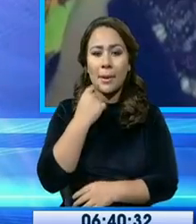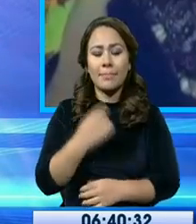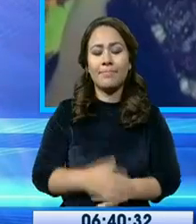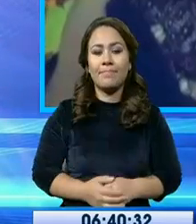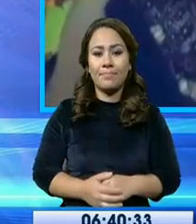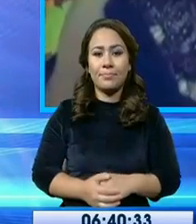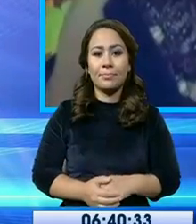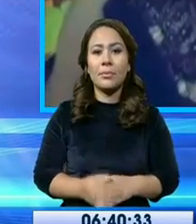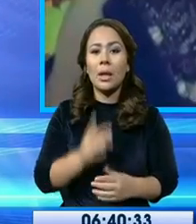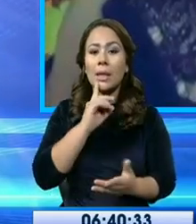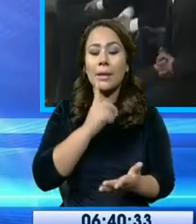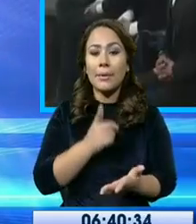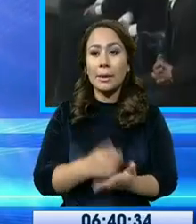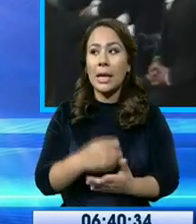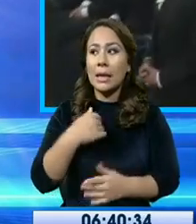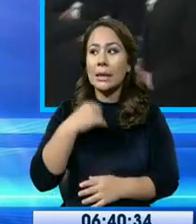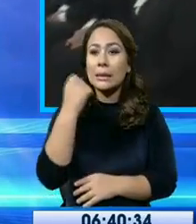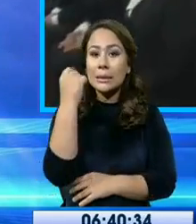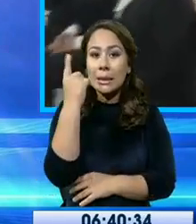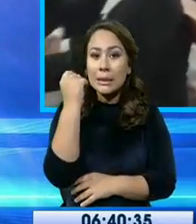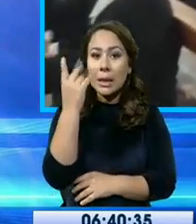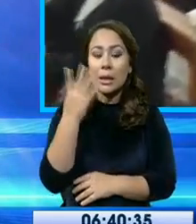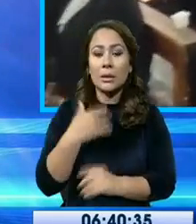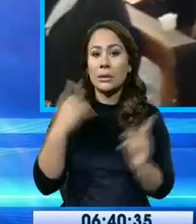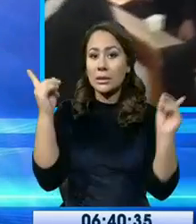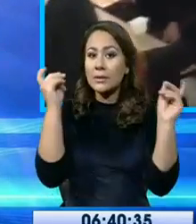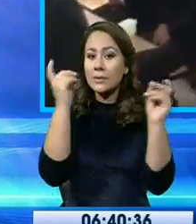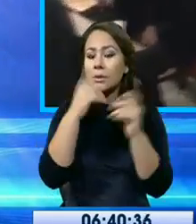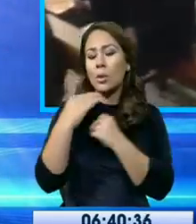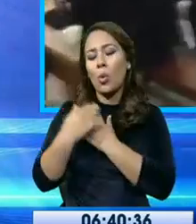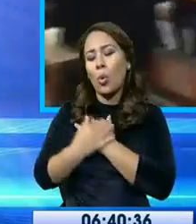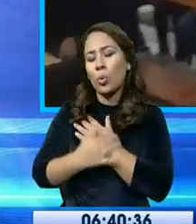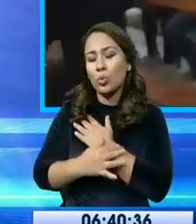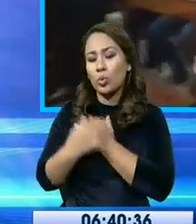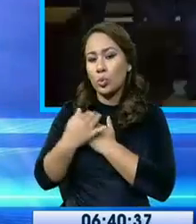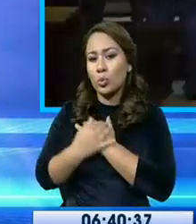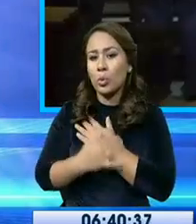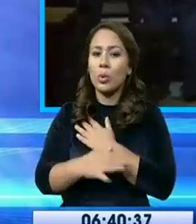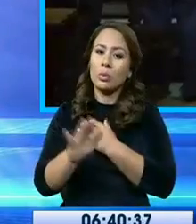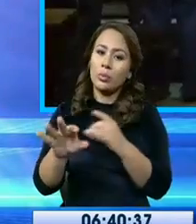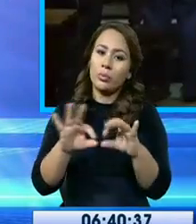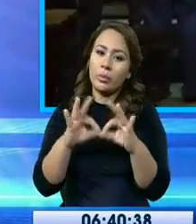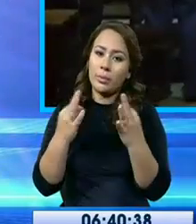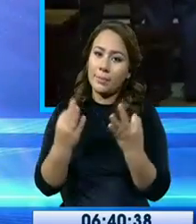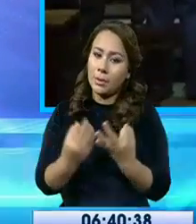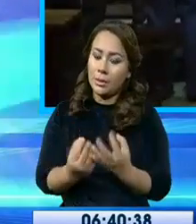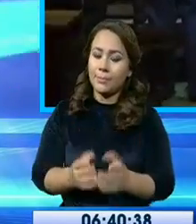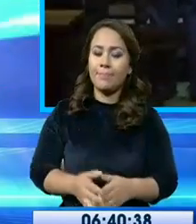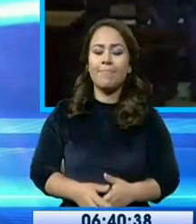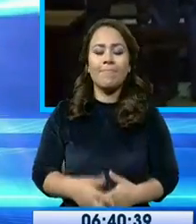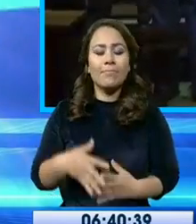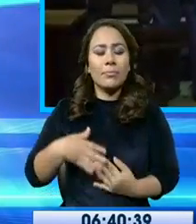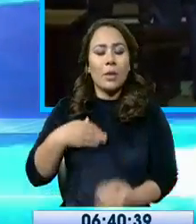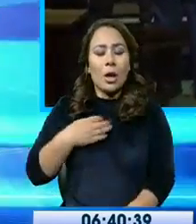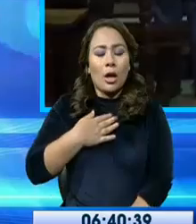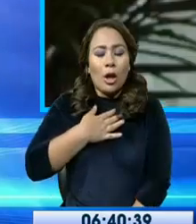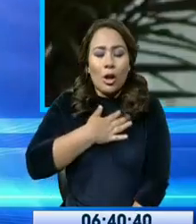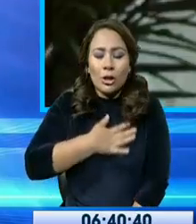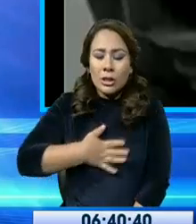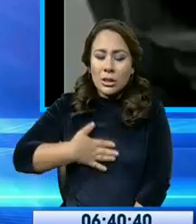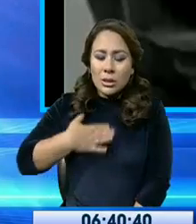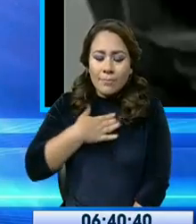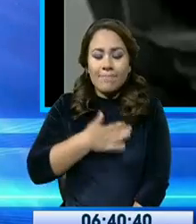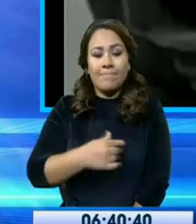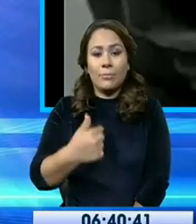palabras que puedan de alguna manera el poder dar consuelo a sus familiares. Lo sentimos como propio, quien habla